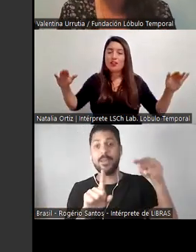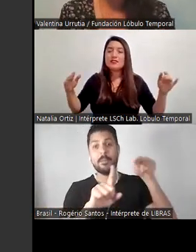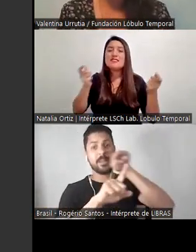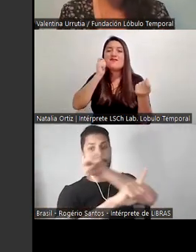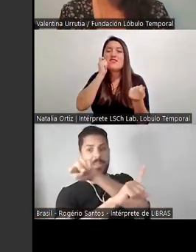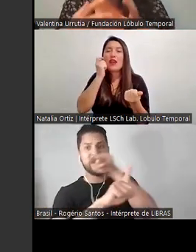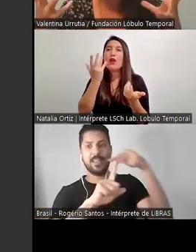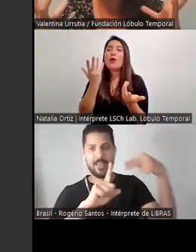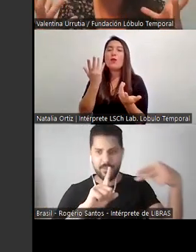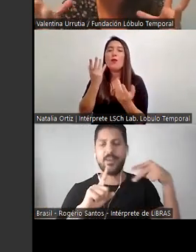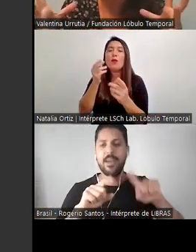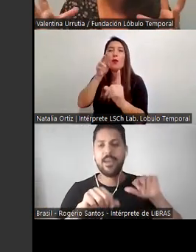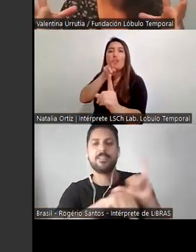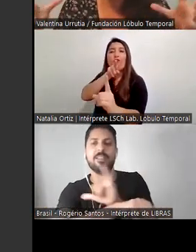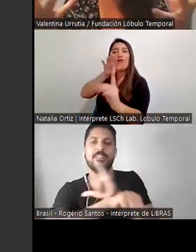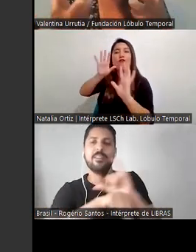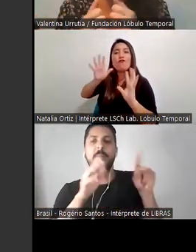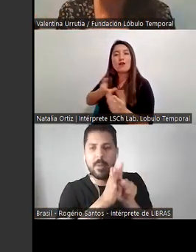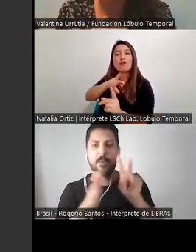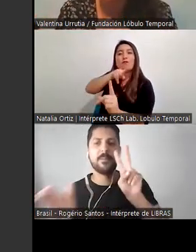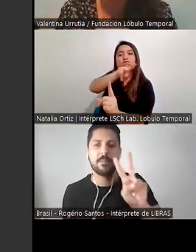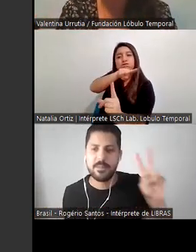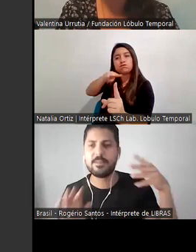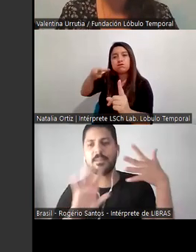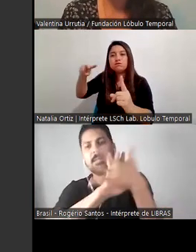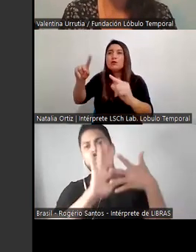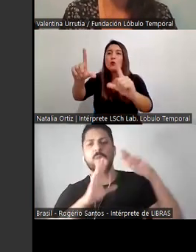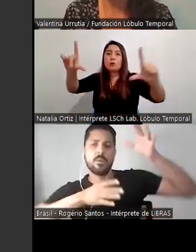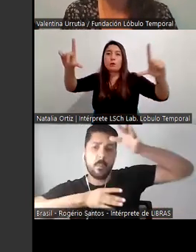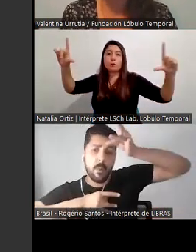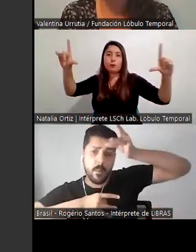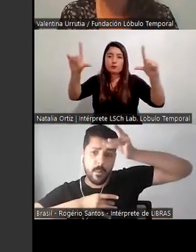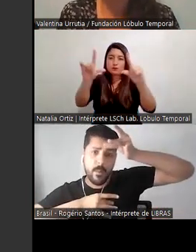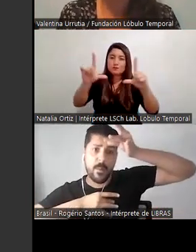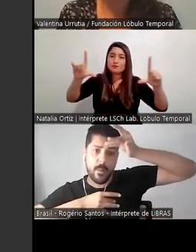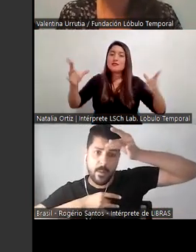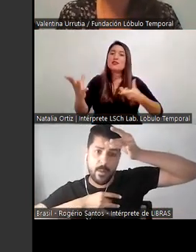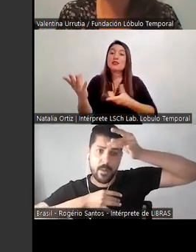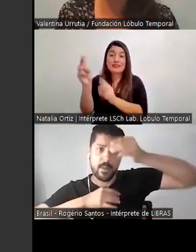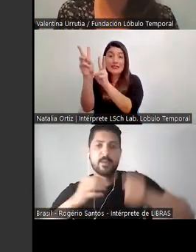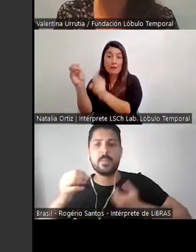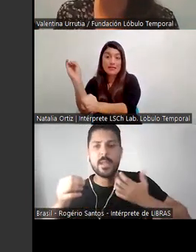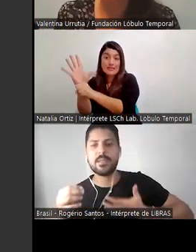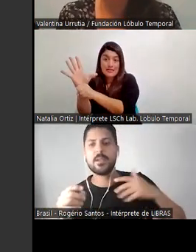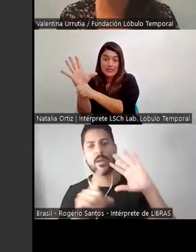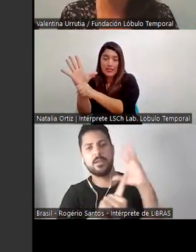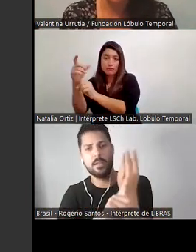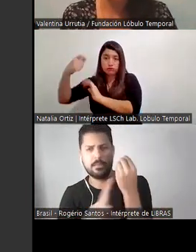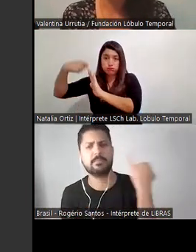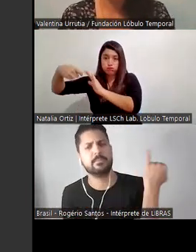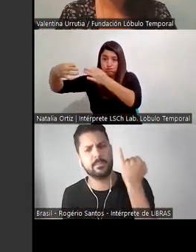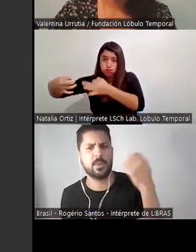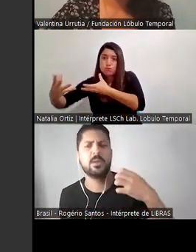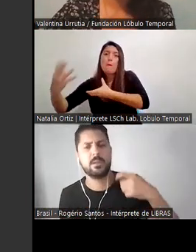propias del cine y que se incorporan en esta expresión artística de manera muy importante, muy